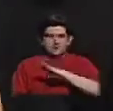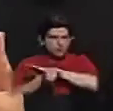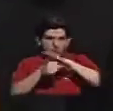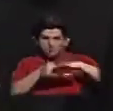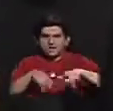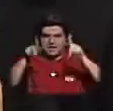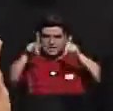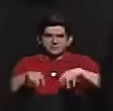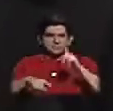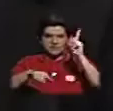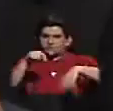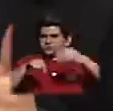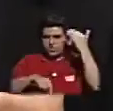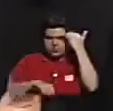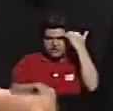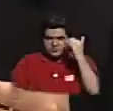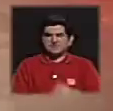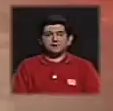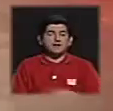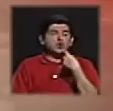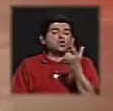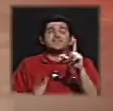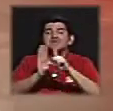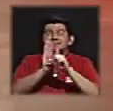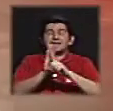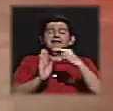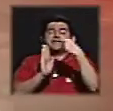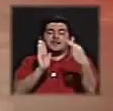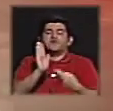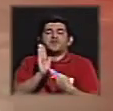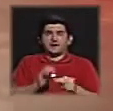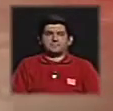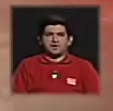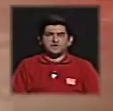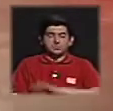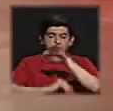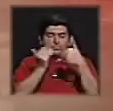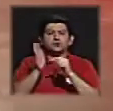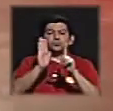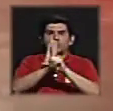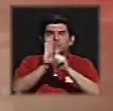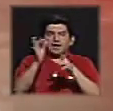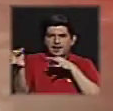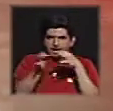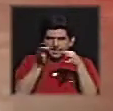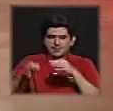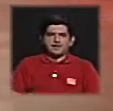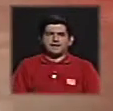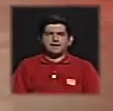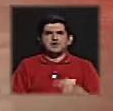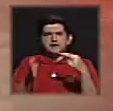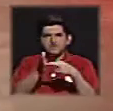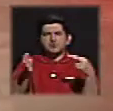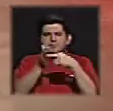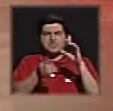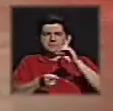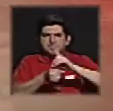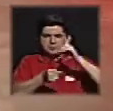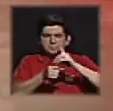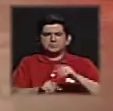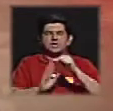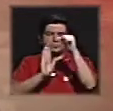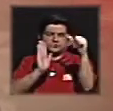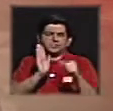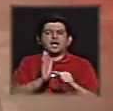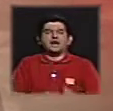la gente no puede saber. Bueno, lo dice la ley, lo dice el reglamento, lo dice toda la legislación, lo repitieron los diputados en las